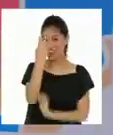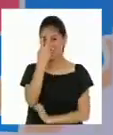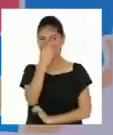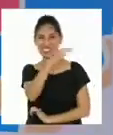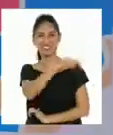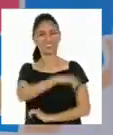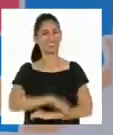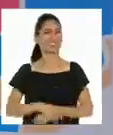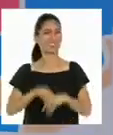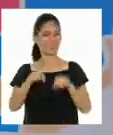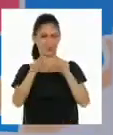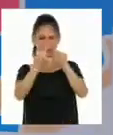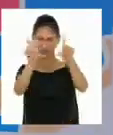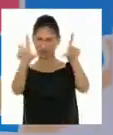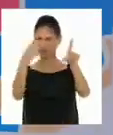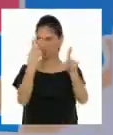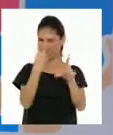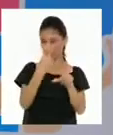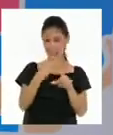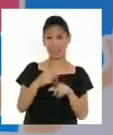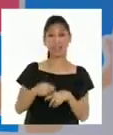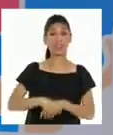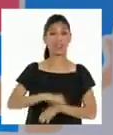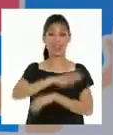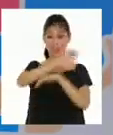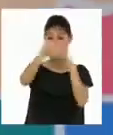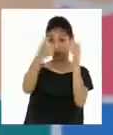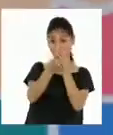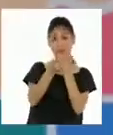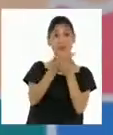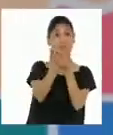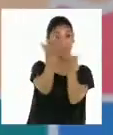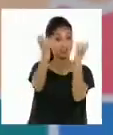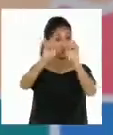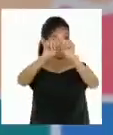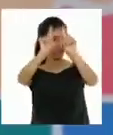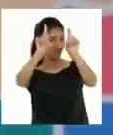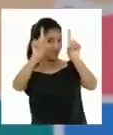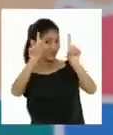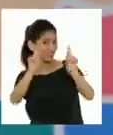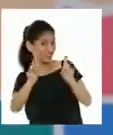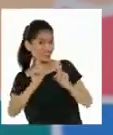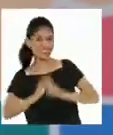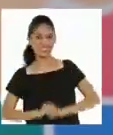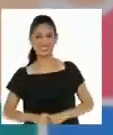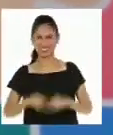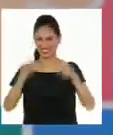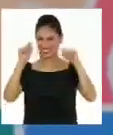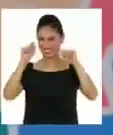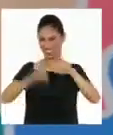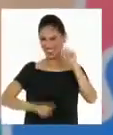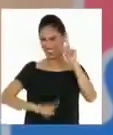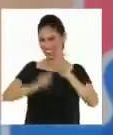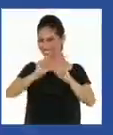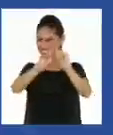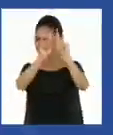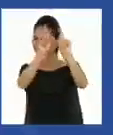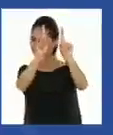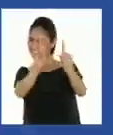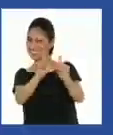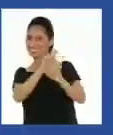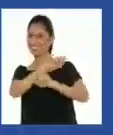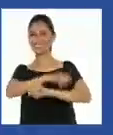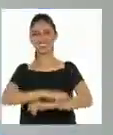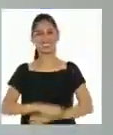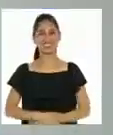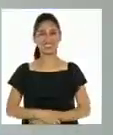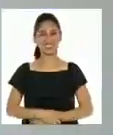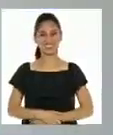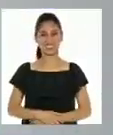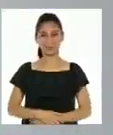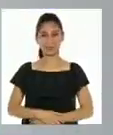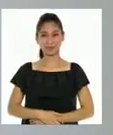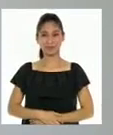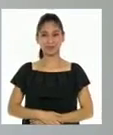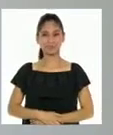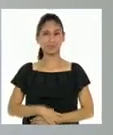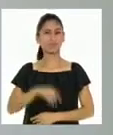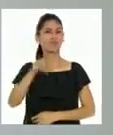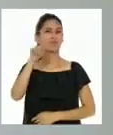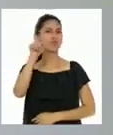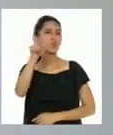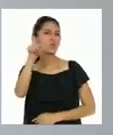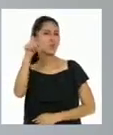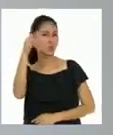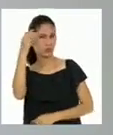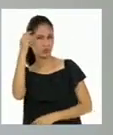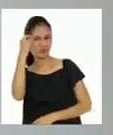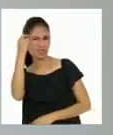televisión, vamos a entrevistar a todas y todos. Veremos algunas de esas entrevistas. ¿Qué opinas sobre